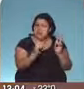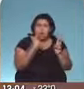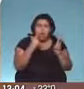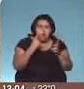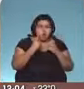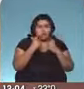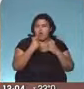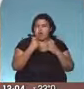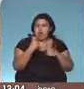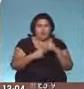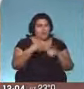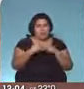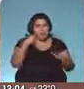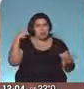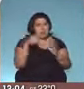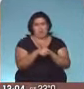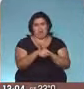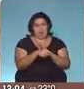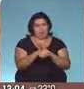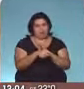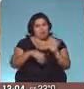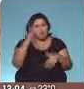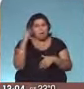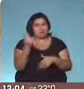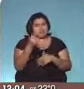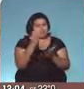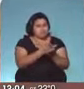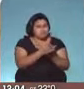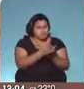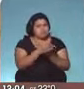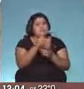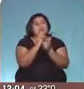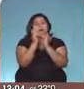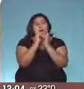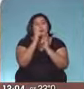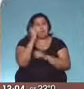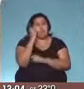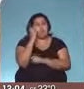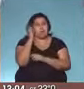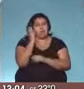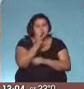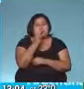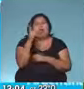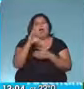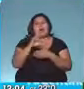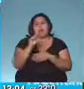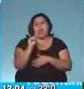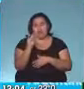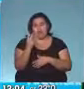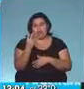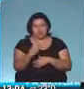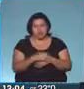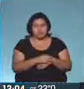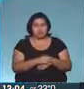seguir intensificándose. Lo hizo a través de este audio a un periodista de América 2. Con